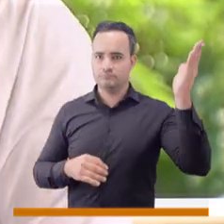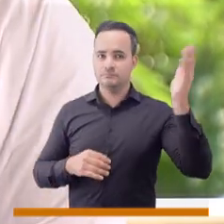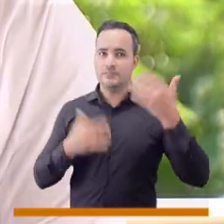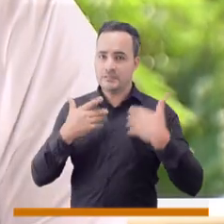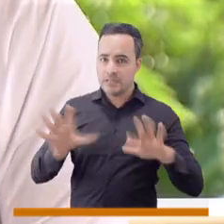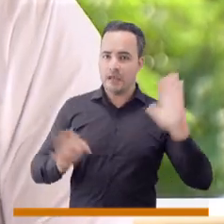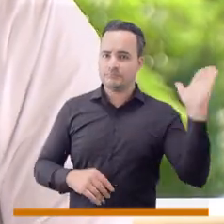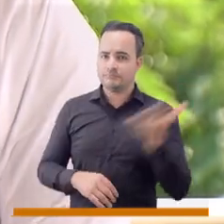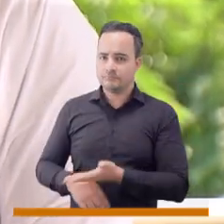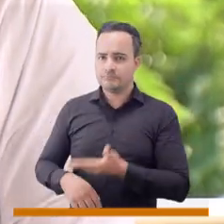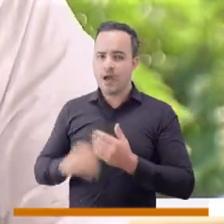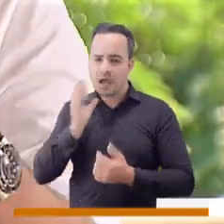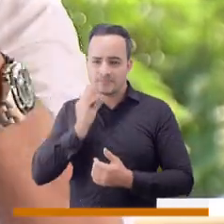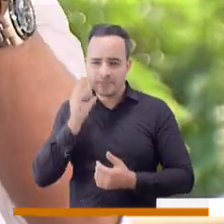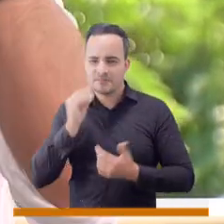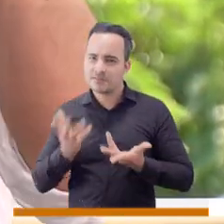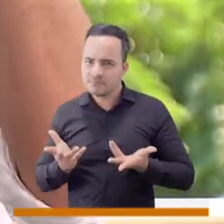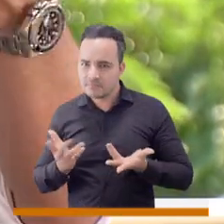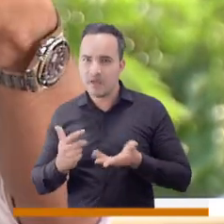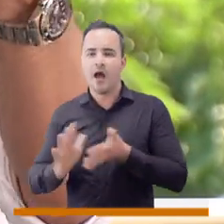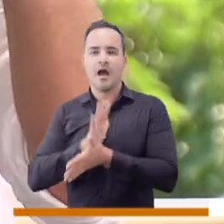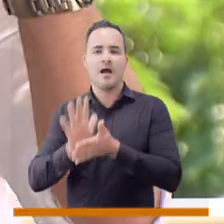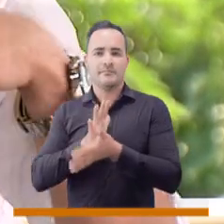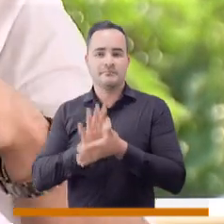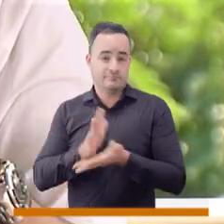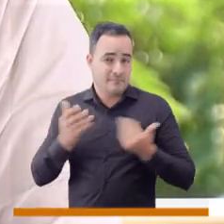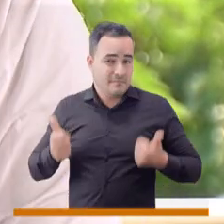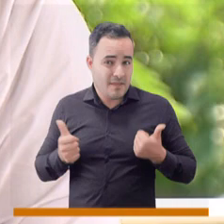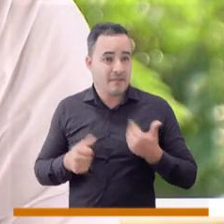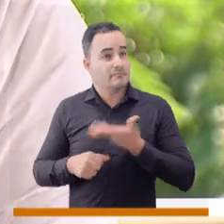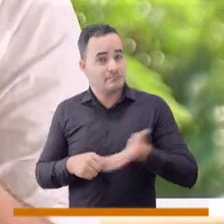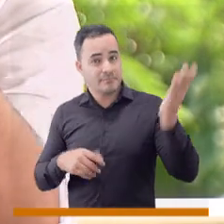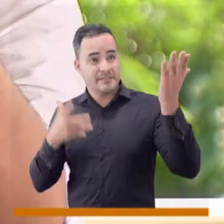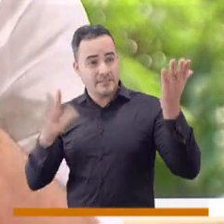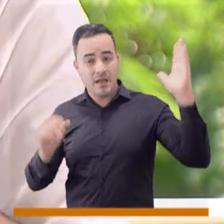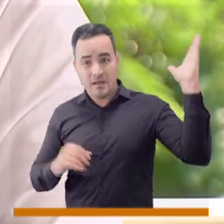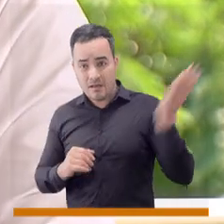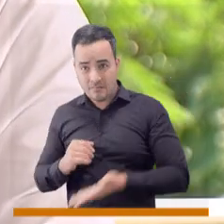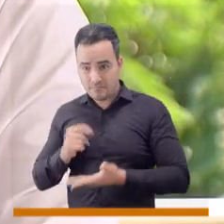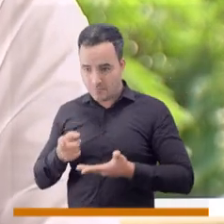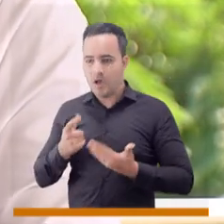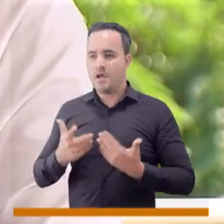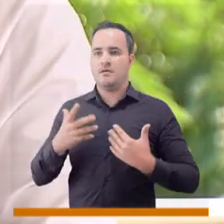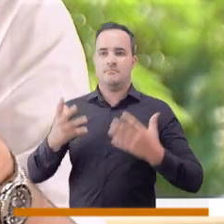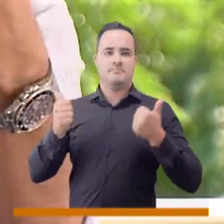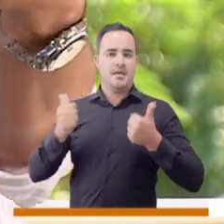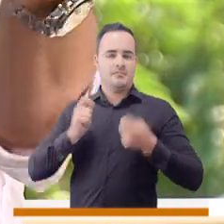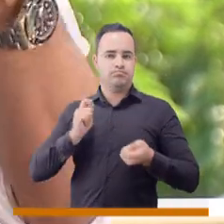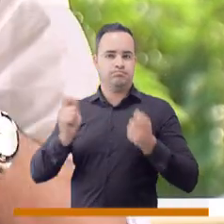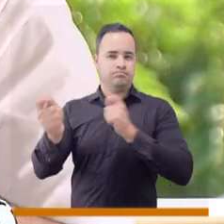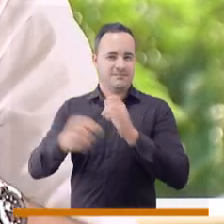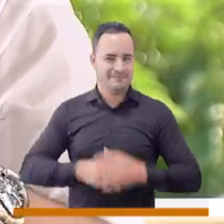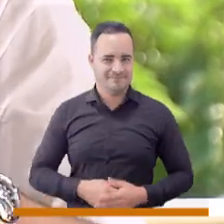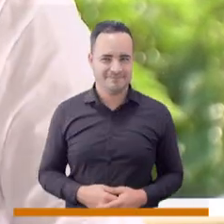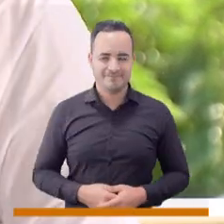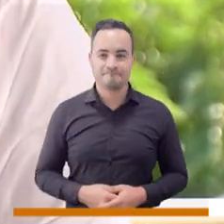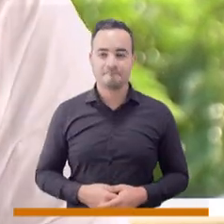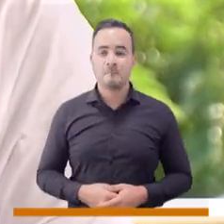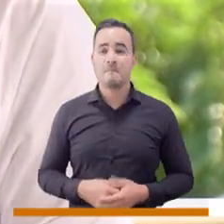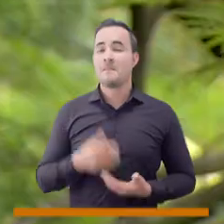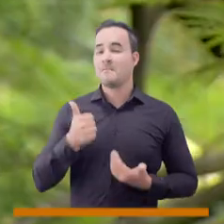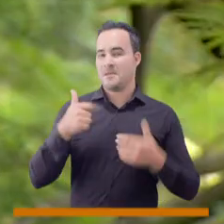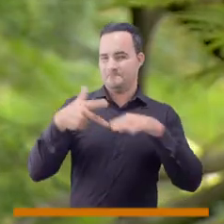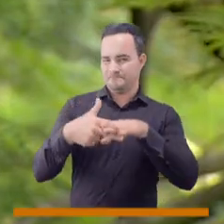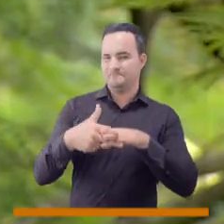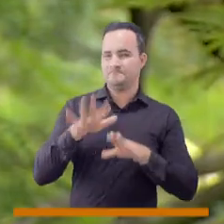efectivamente nosotros tengamos la oportunidad de ver otras experiencias importantes en nuestra ciudad y que esos jóvenes cuando vengan acá transformen ese conocimiento en